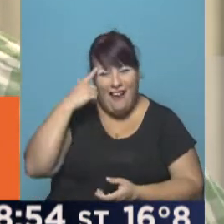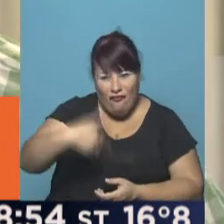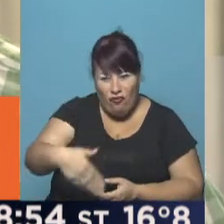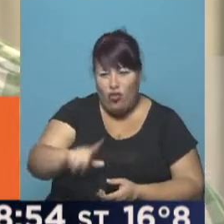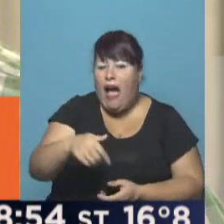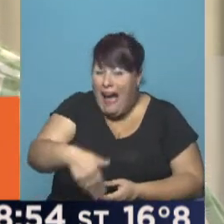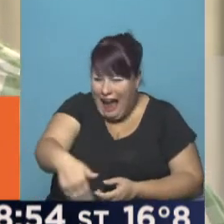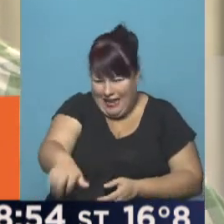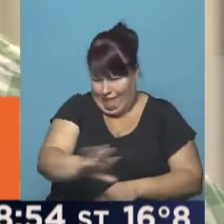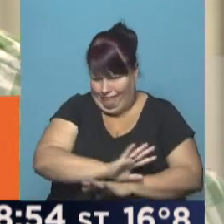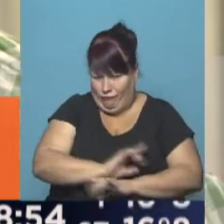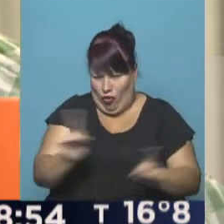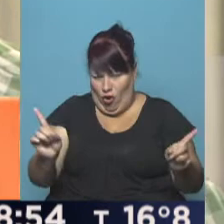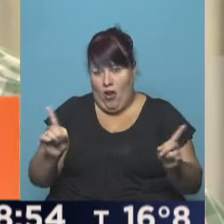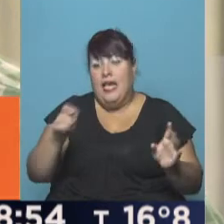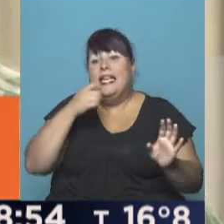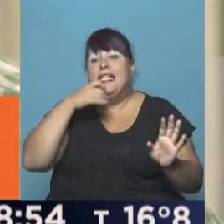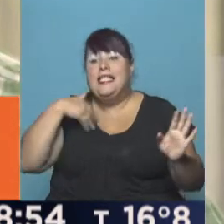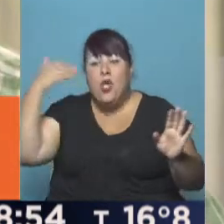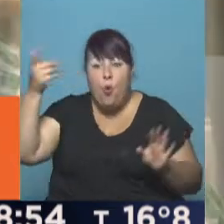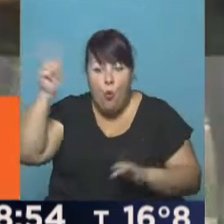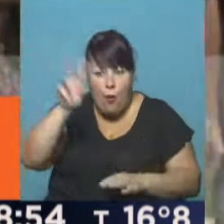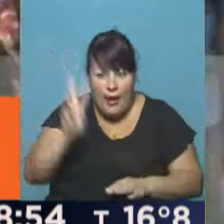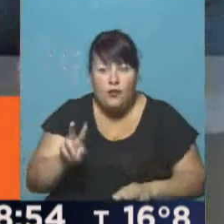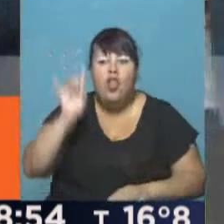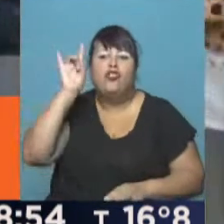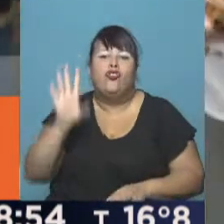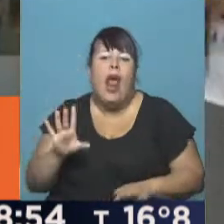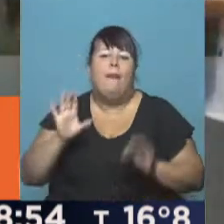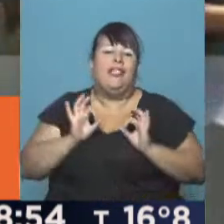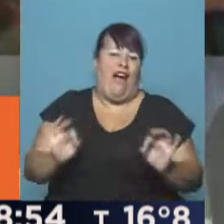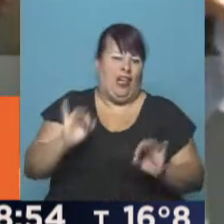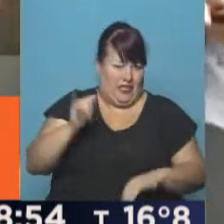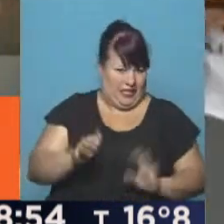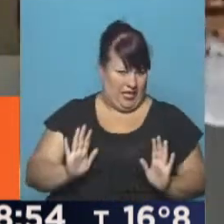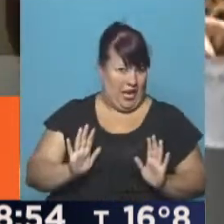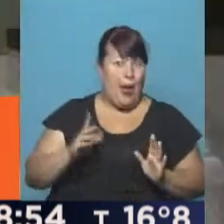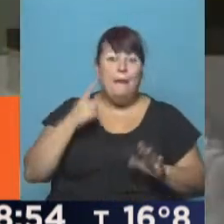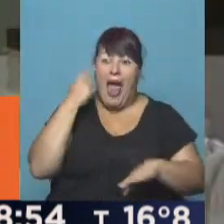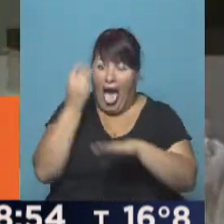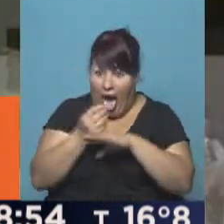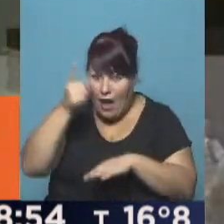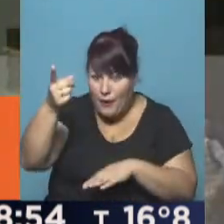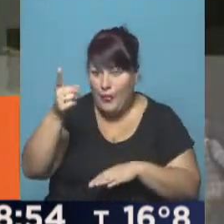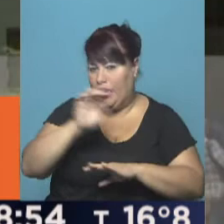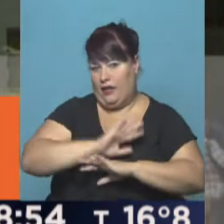No se ve a corto plazo, ¿no? No se ve a corto plazo. Si volvemos a Venezuela sería solamente de vacaciones, pero